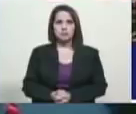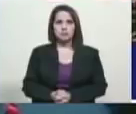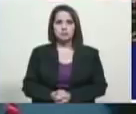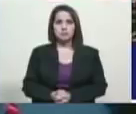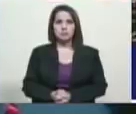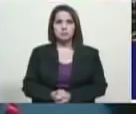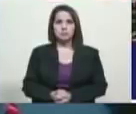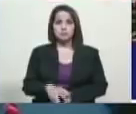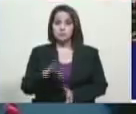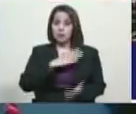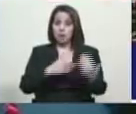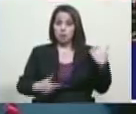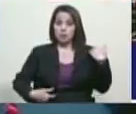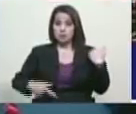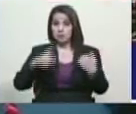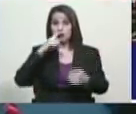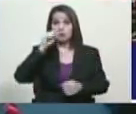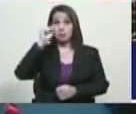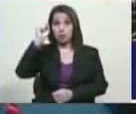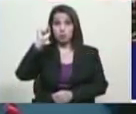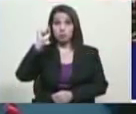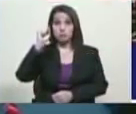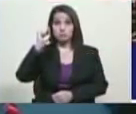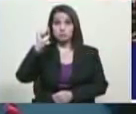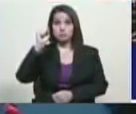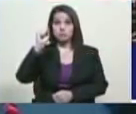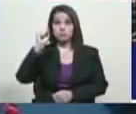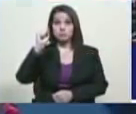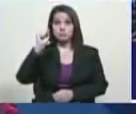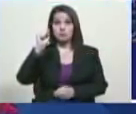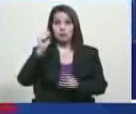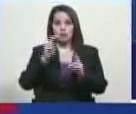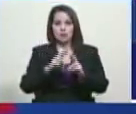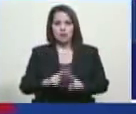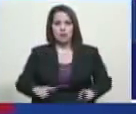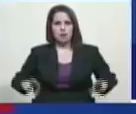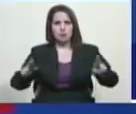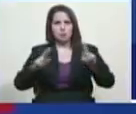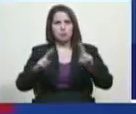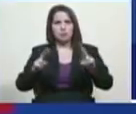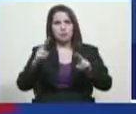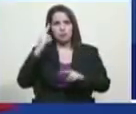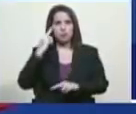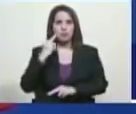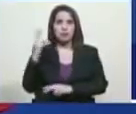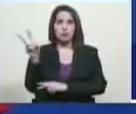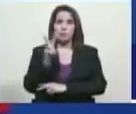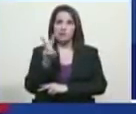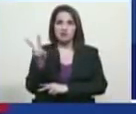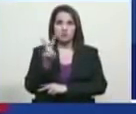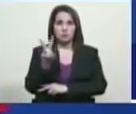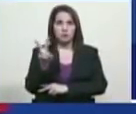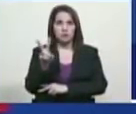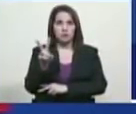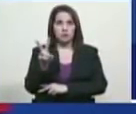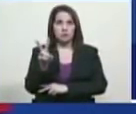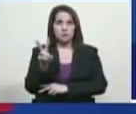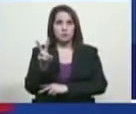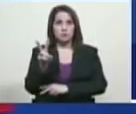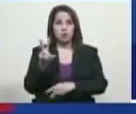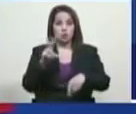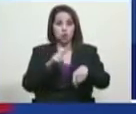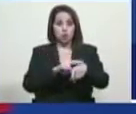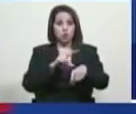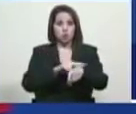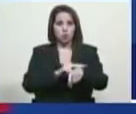Ciudadano Nicolás Maduro Moro, presidente constitucional de la República Bolivariana de Venezuela. Doctora